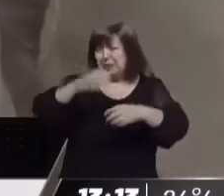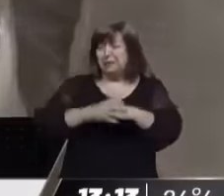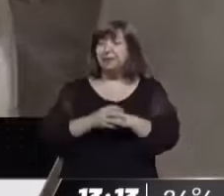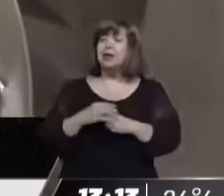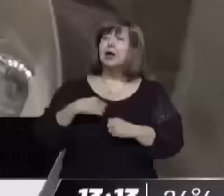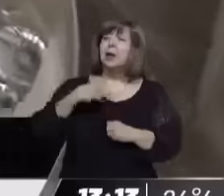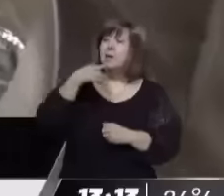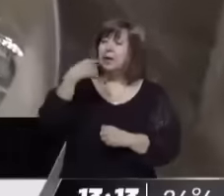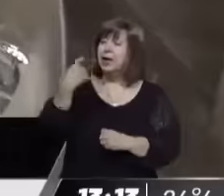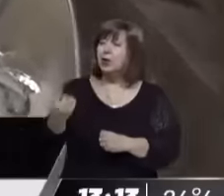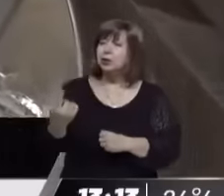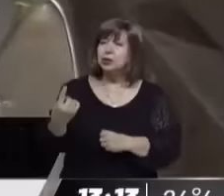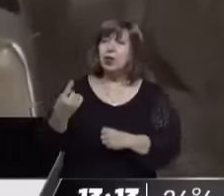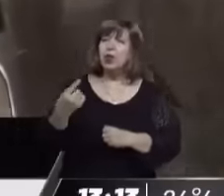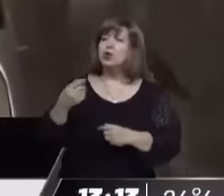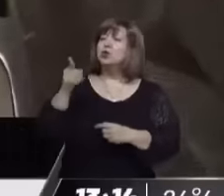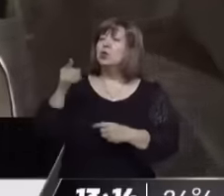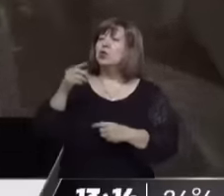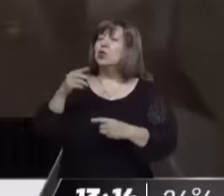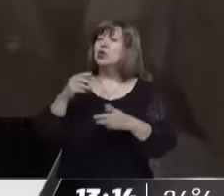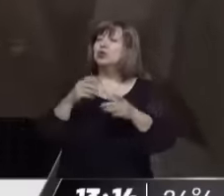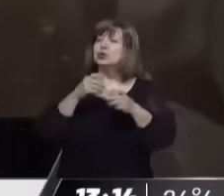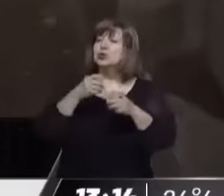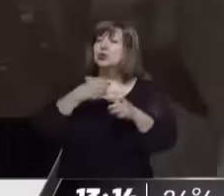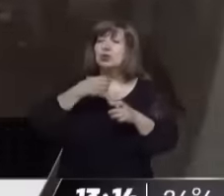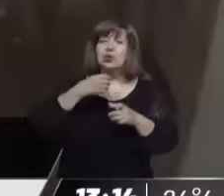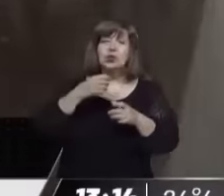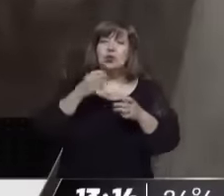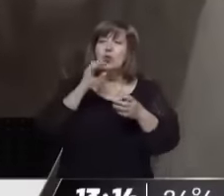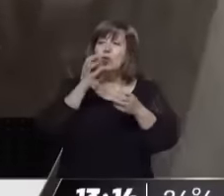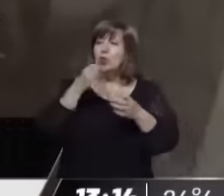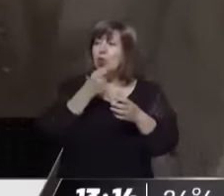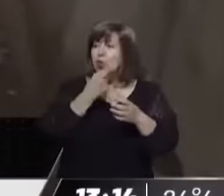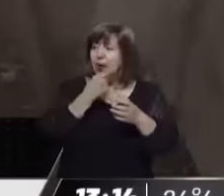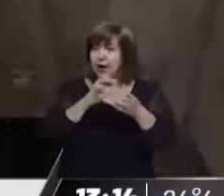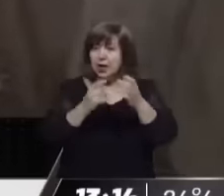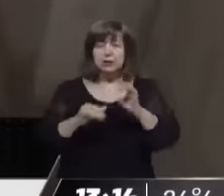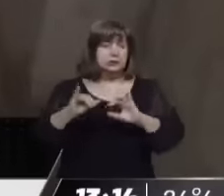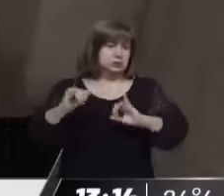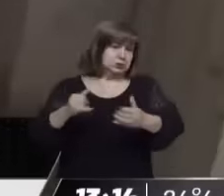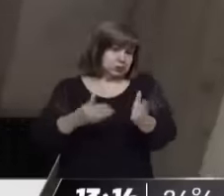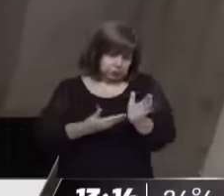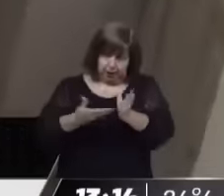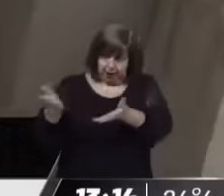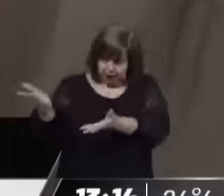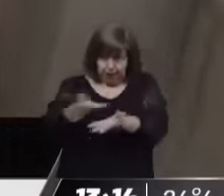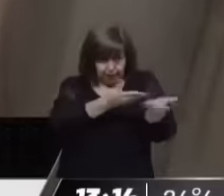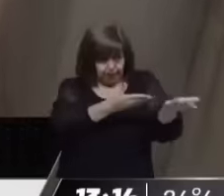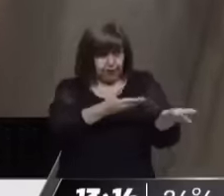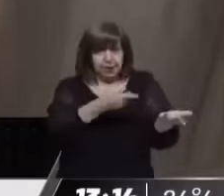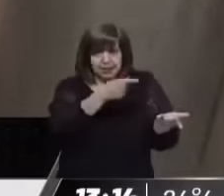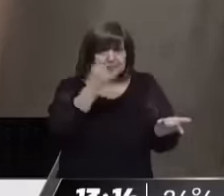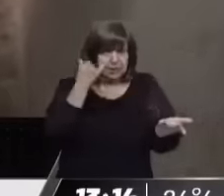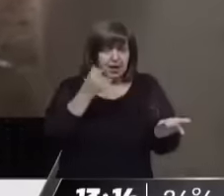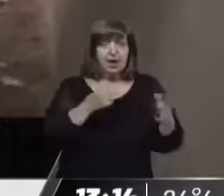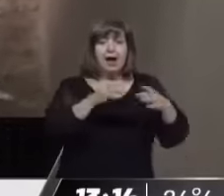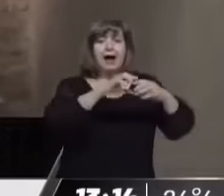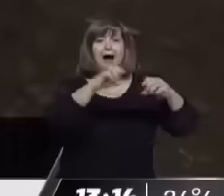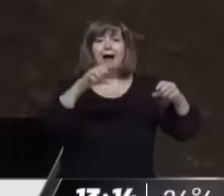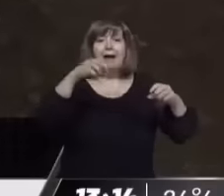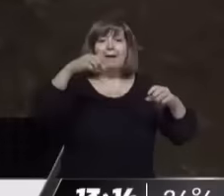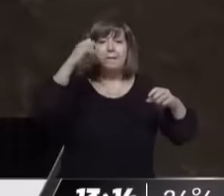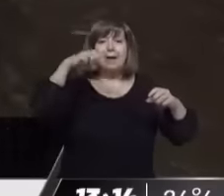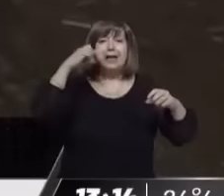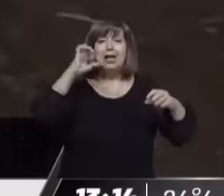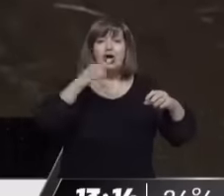acá? Nos decían uva, tomate. Todo, se llevó todo. Sí, ahí, mira, vos ves la selva. Para allá estaban los pepinos, quedaron los